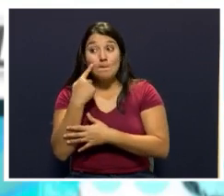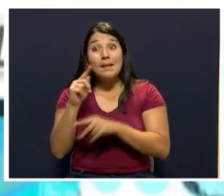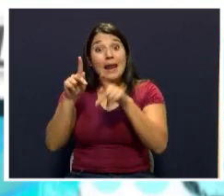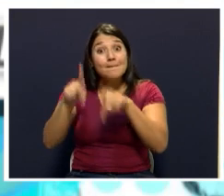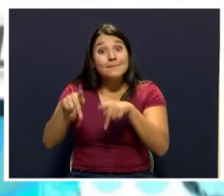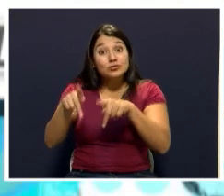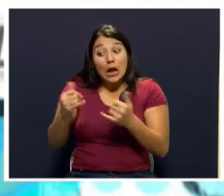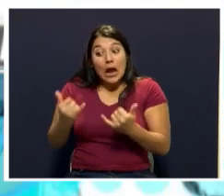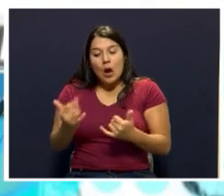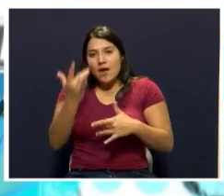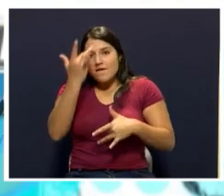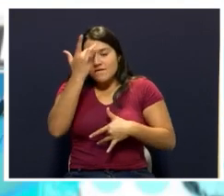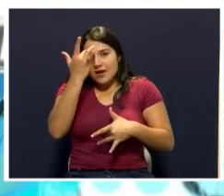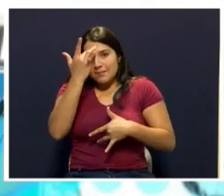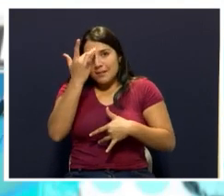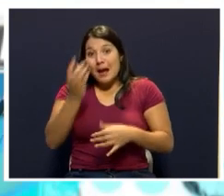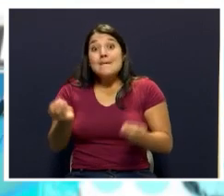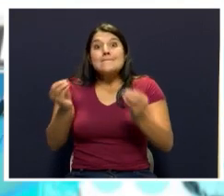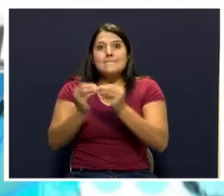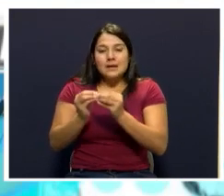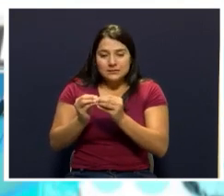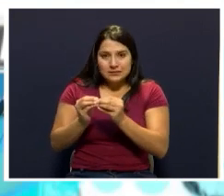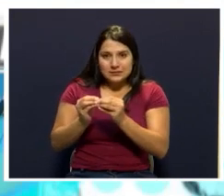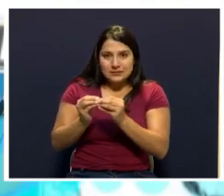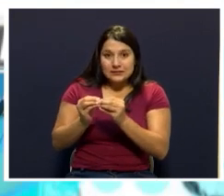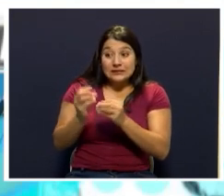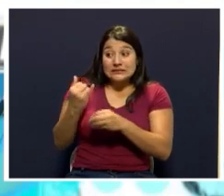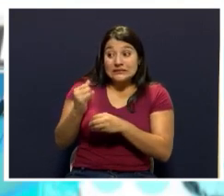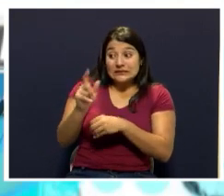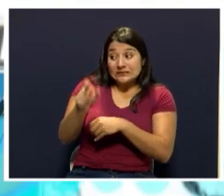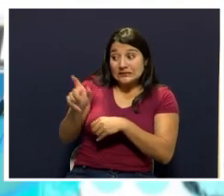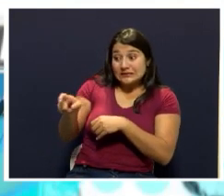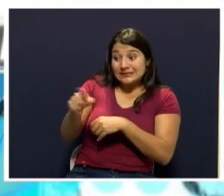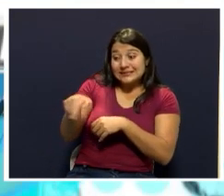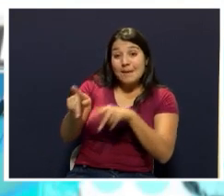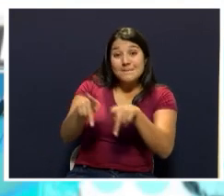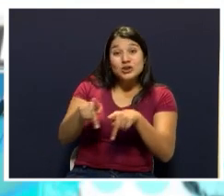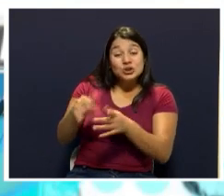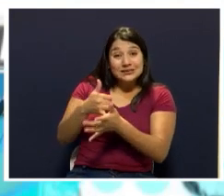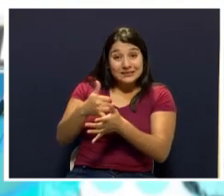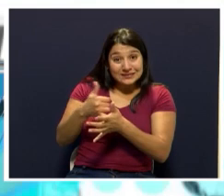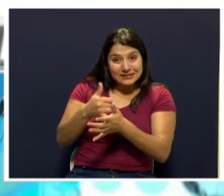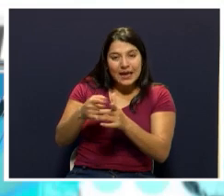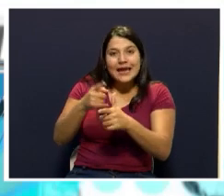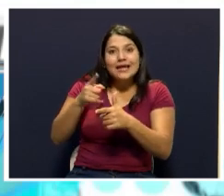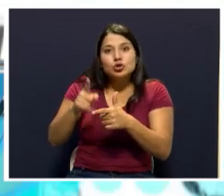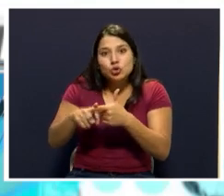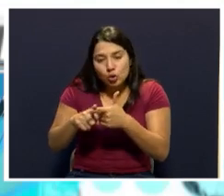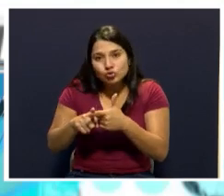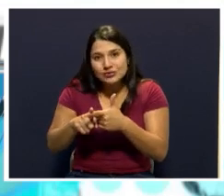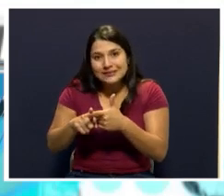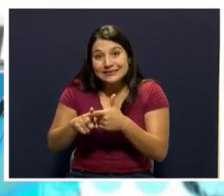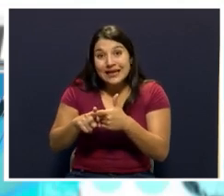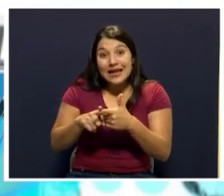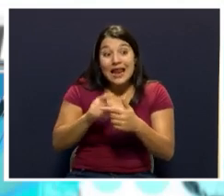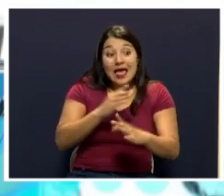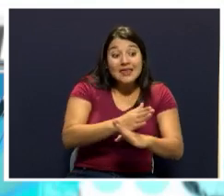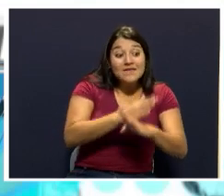están sufriendo la enfermedad, sobre todo personas que tienen cuadros severos, y estos anticuerpos presentes en el